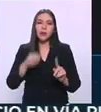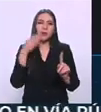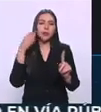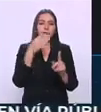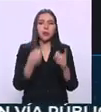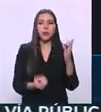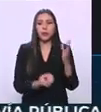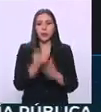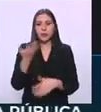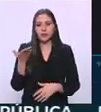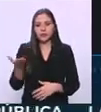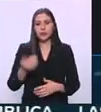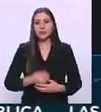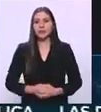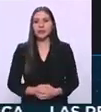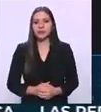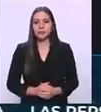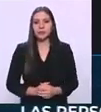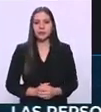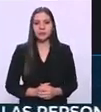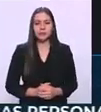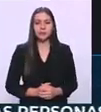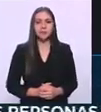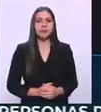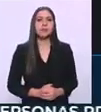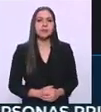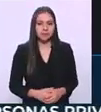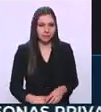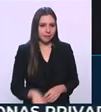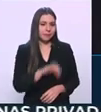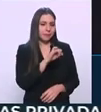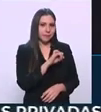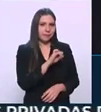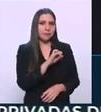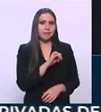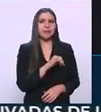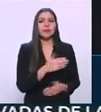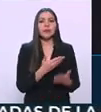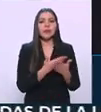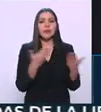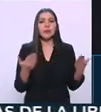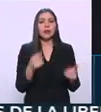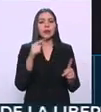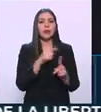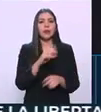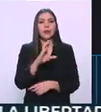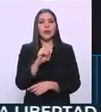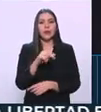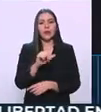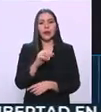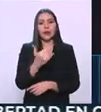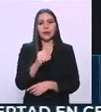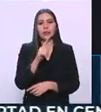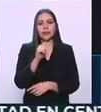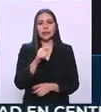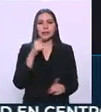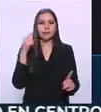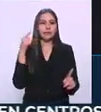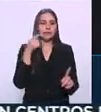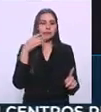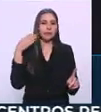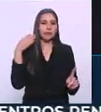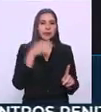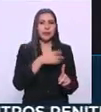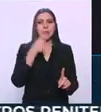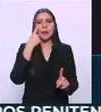doctora. Sí, así es. Así es, llegamos a un CONACYT muy enfocado a las